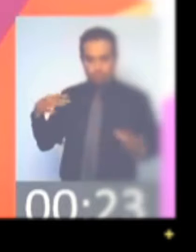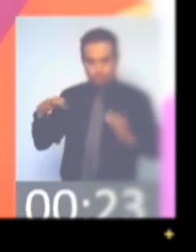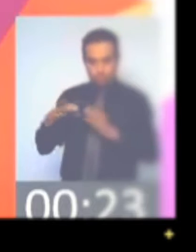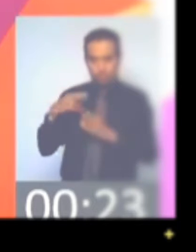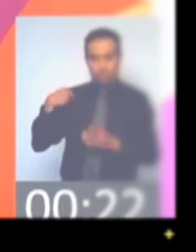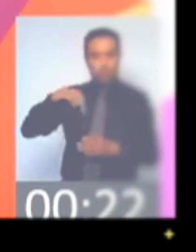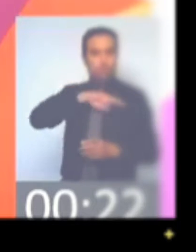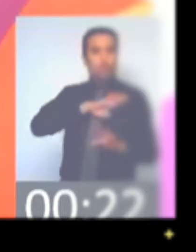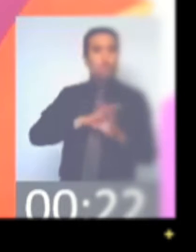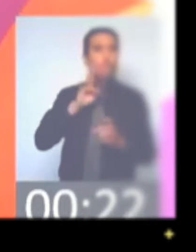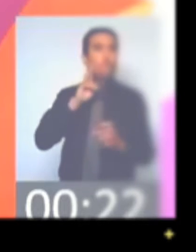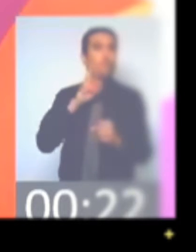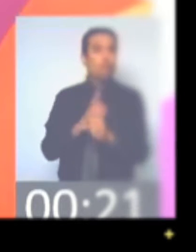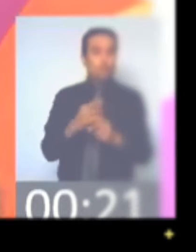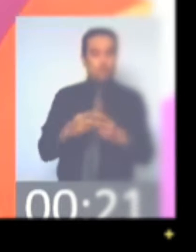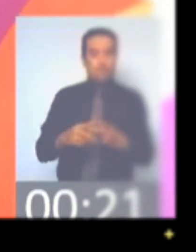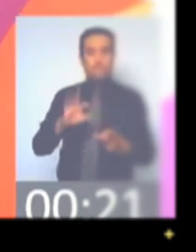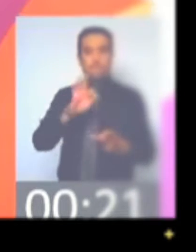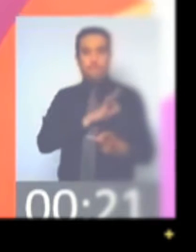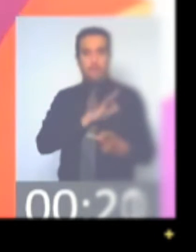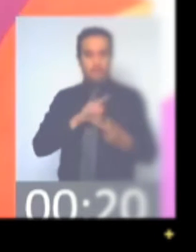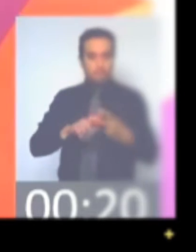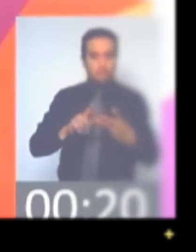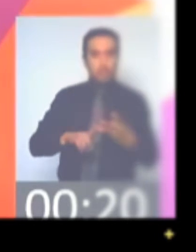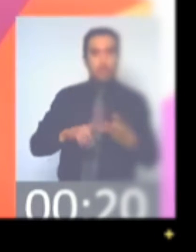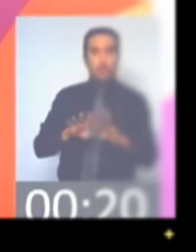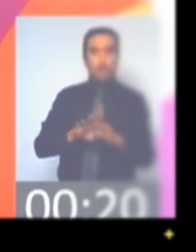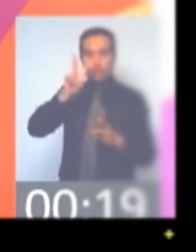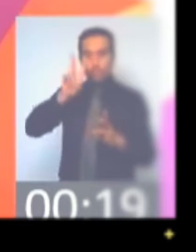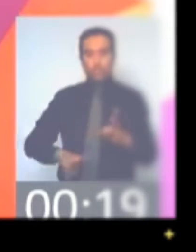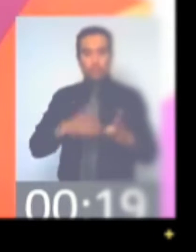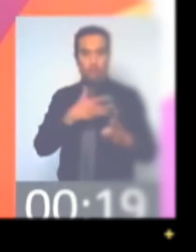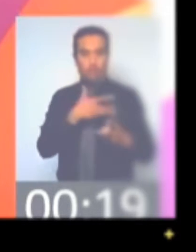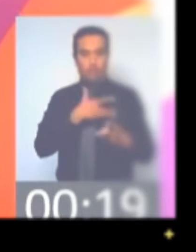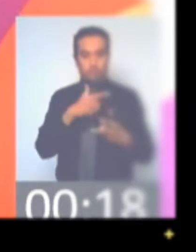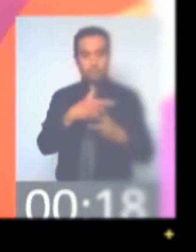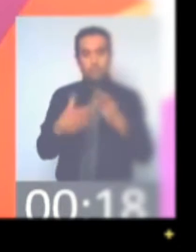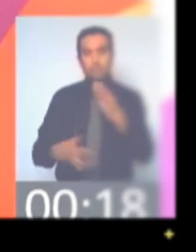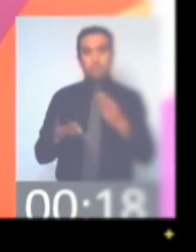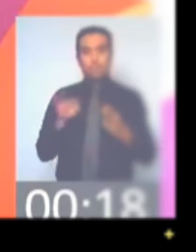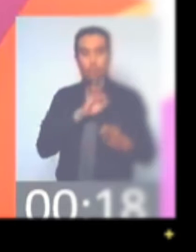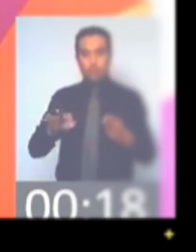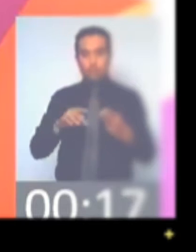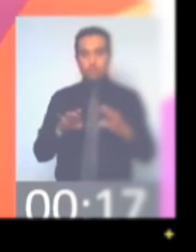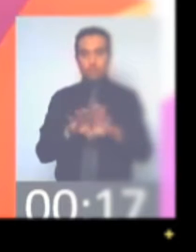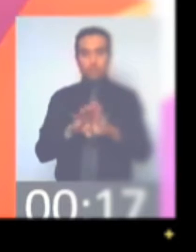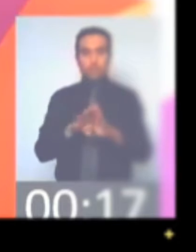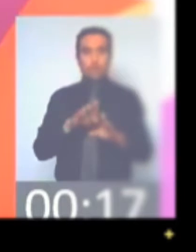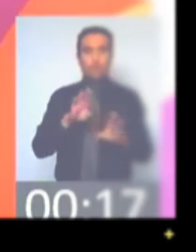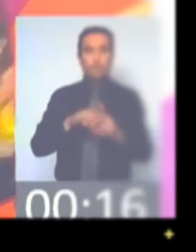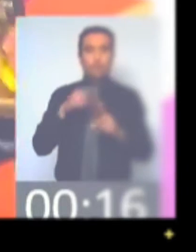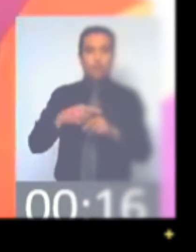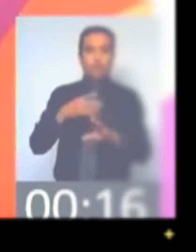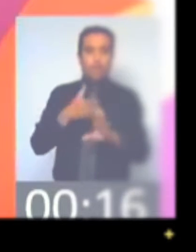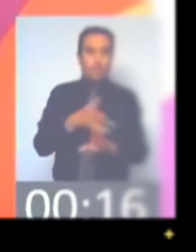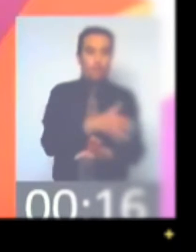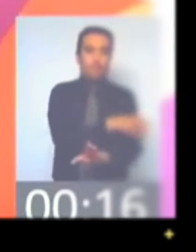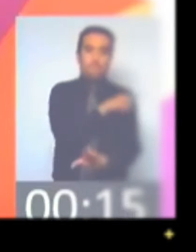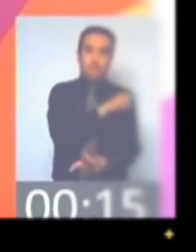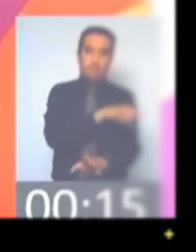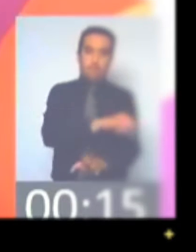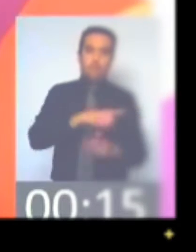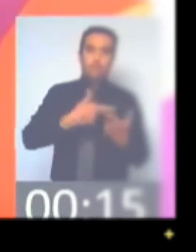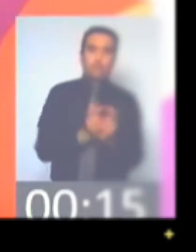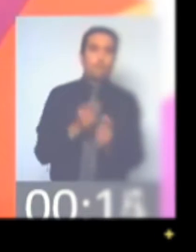con la fuerza de su fe, de su enorme convicción, de su corazón, vamos a desprendernos de la dictadura hegemónica de un partido